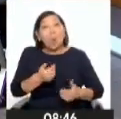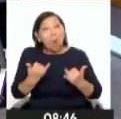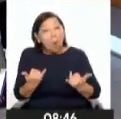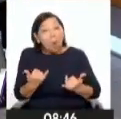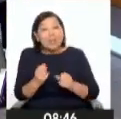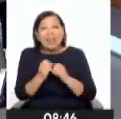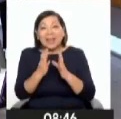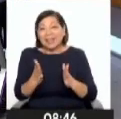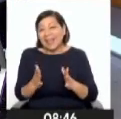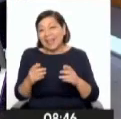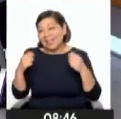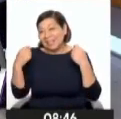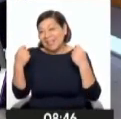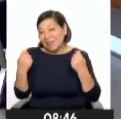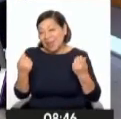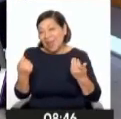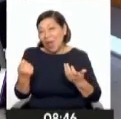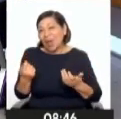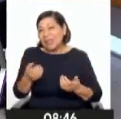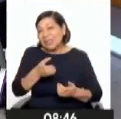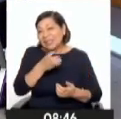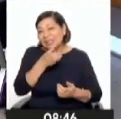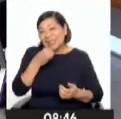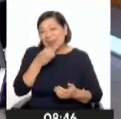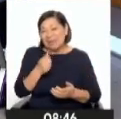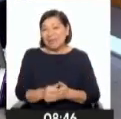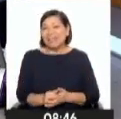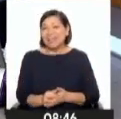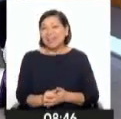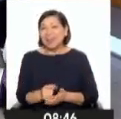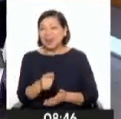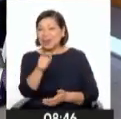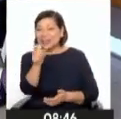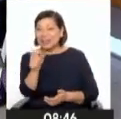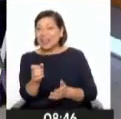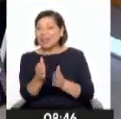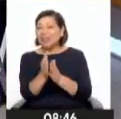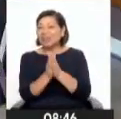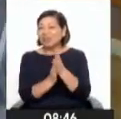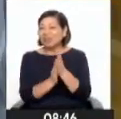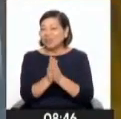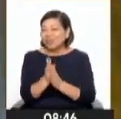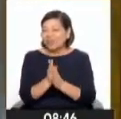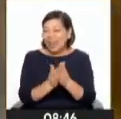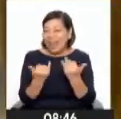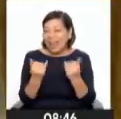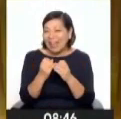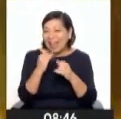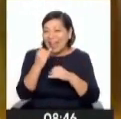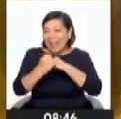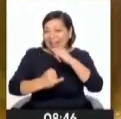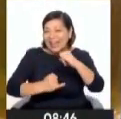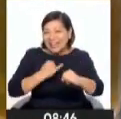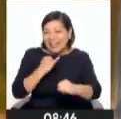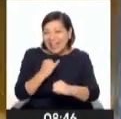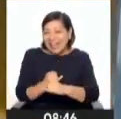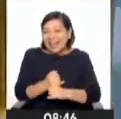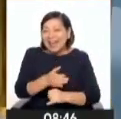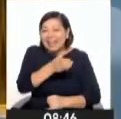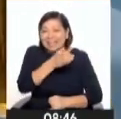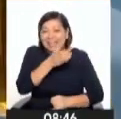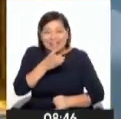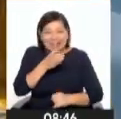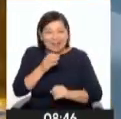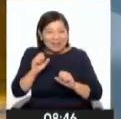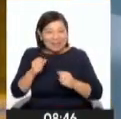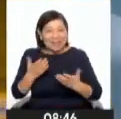hoy día es el día de la cerveza. Bueno, y estamos seguros que aquí muchos chicos van a aprovechar ese Día Internacional de la